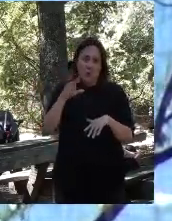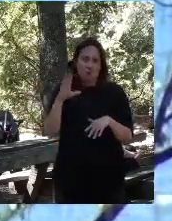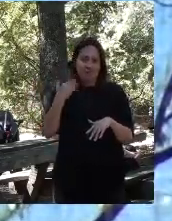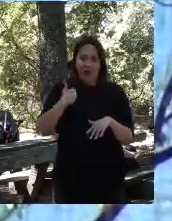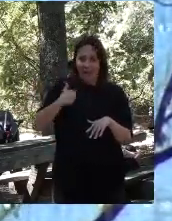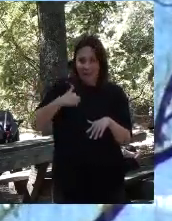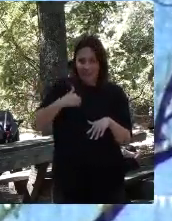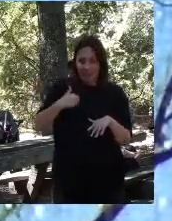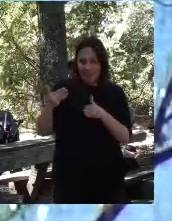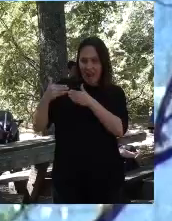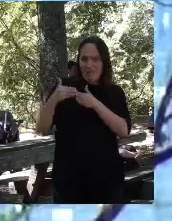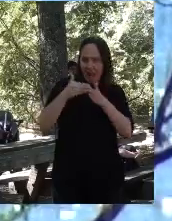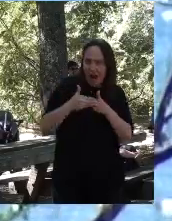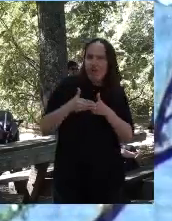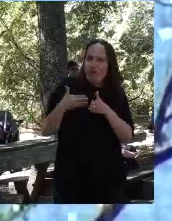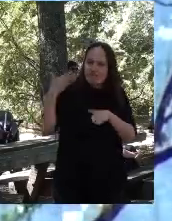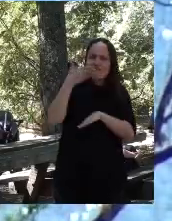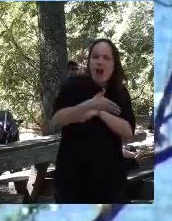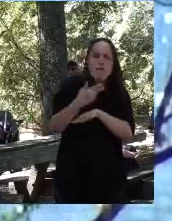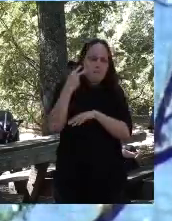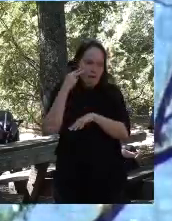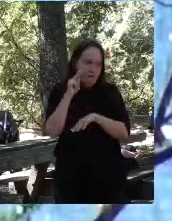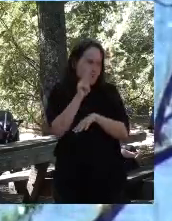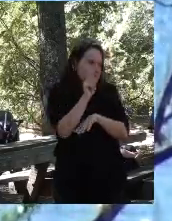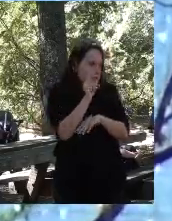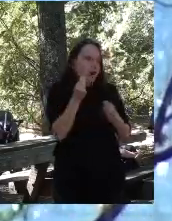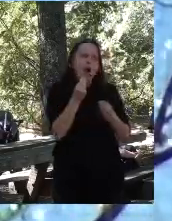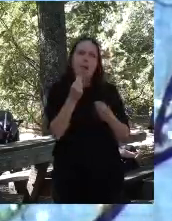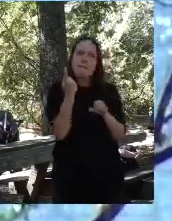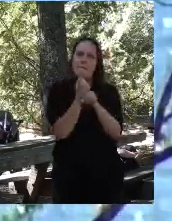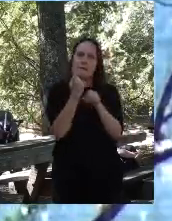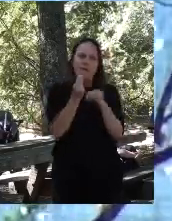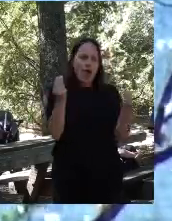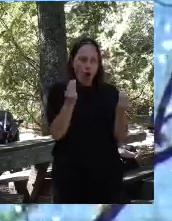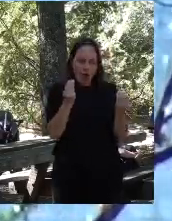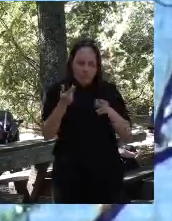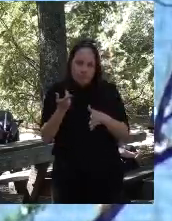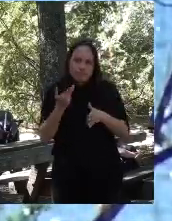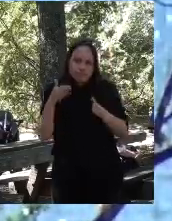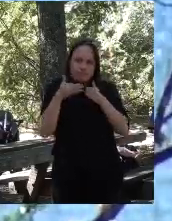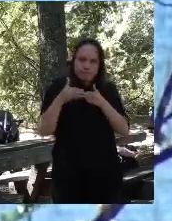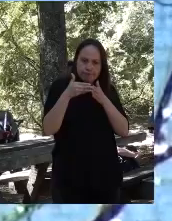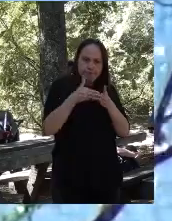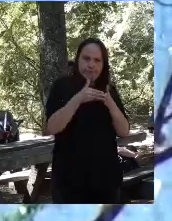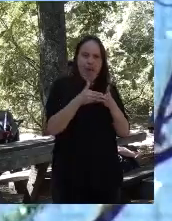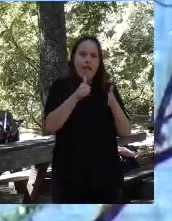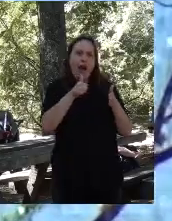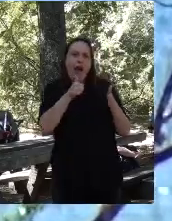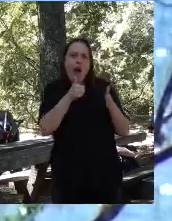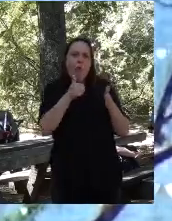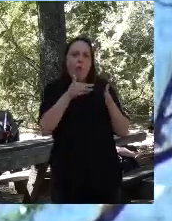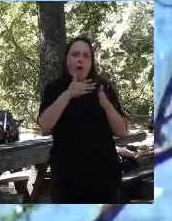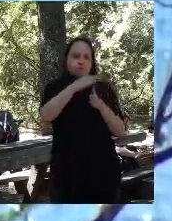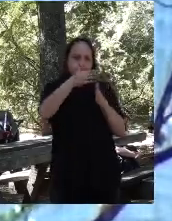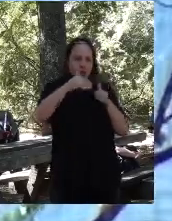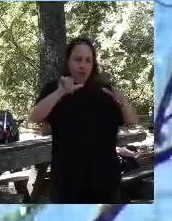barco, lo primero que tenemos que hacer es atravesar las temibles aguas del pasaje de Drake,